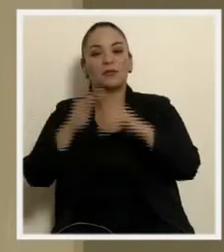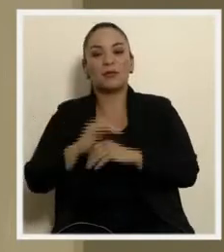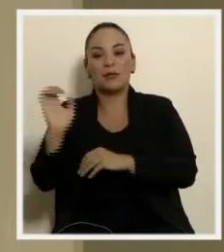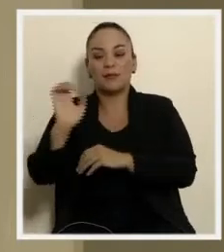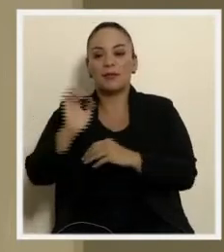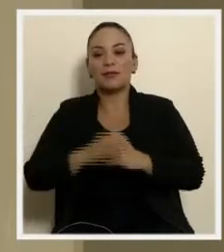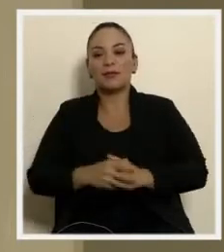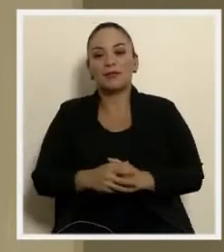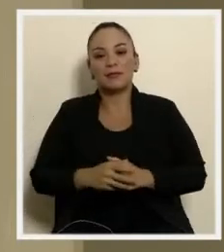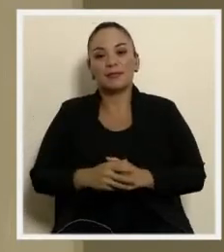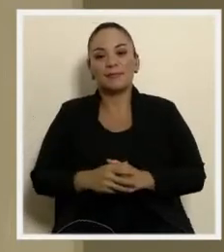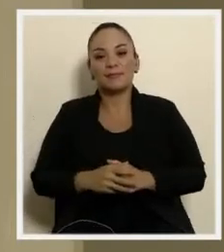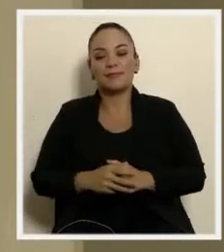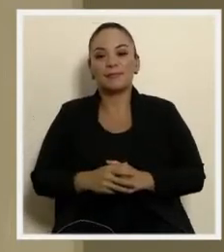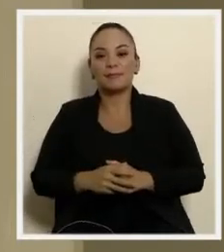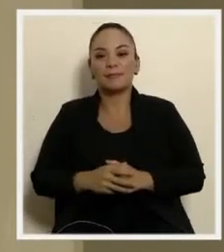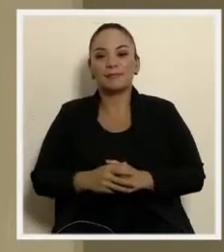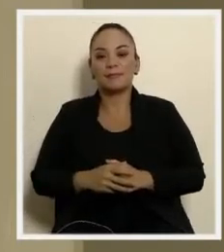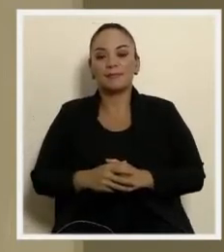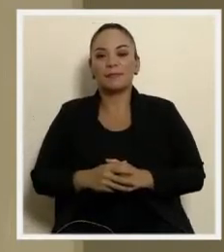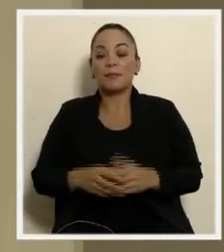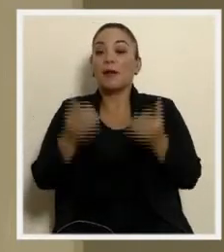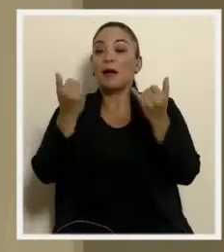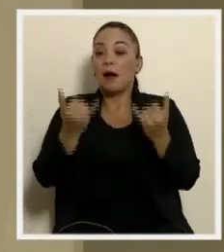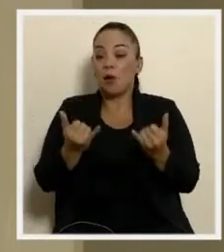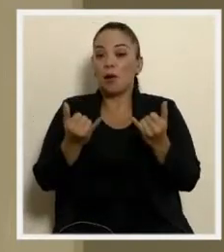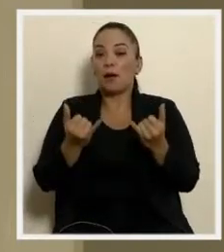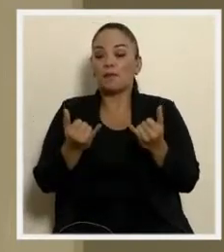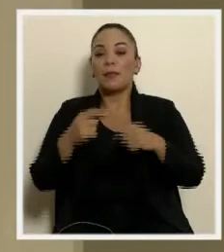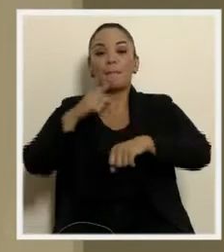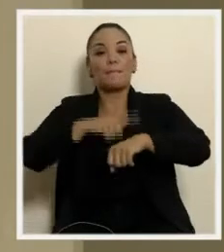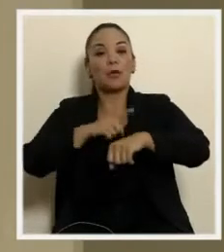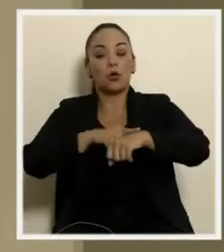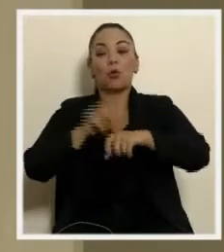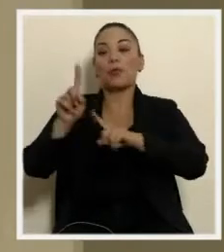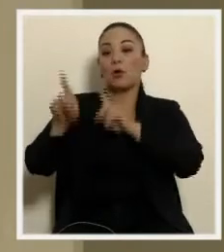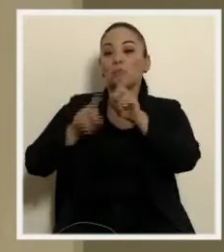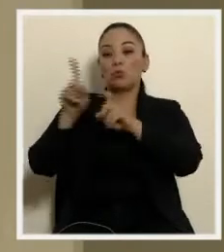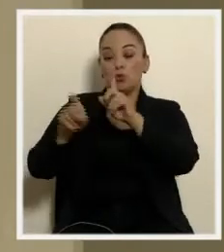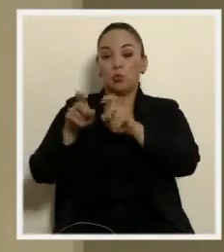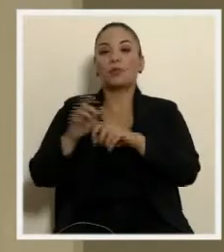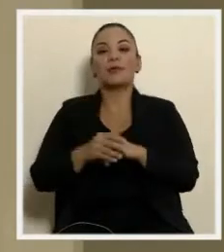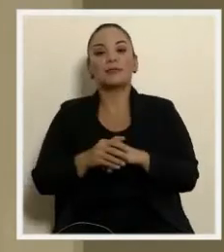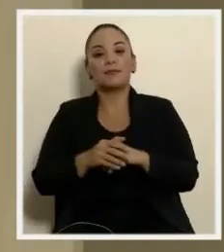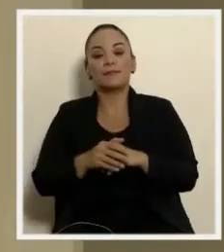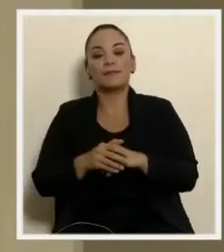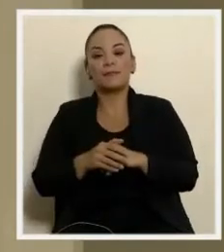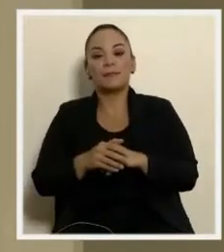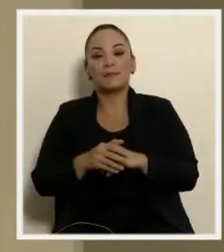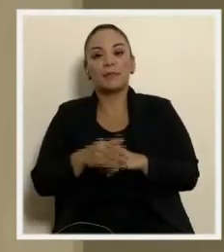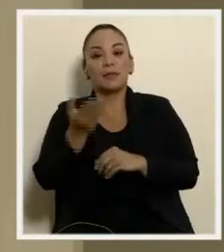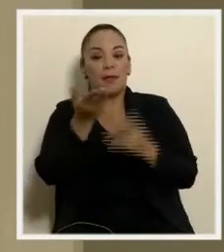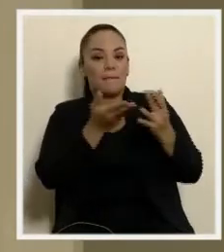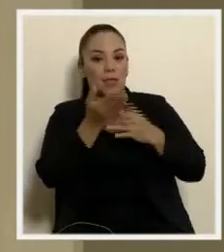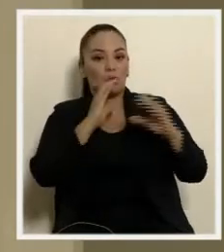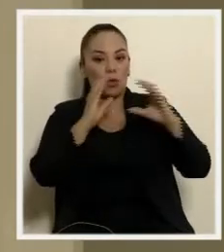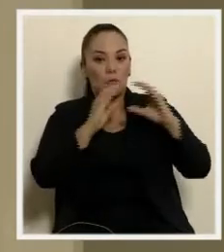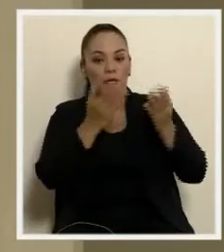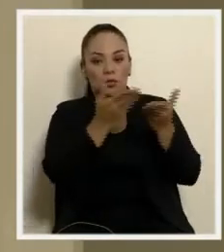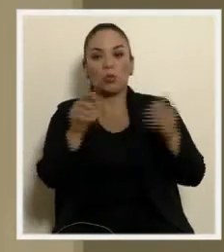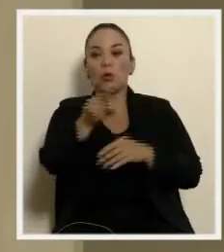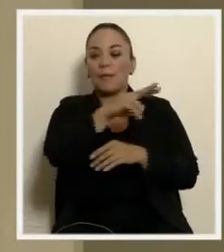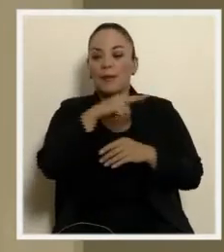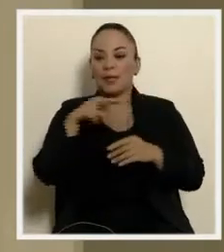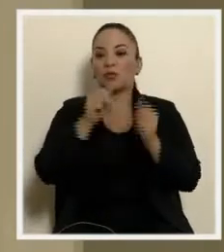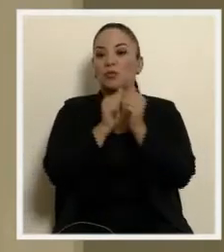de Emergencias. Vamos a pasar a continuación al periodo de consultas por parte de los medios de comunicación, de los